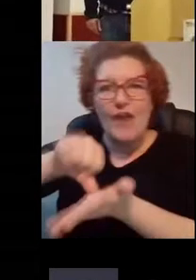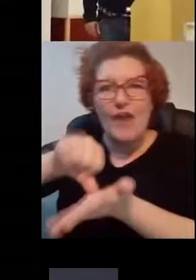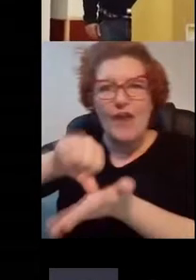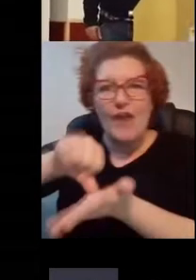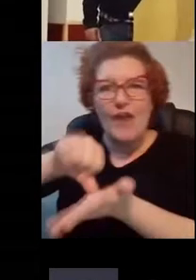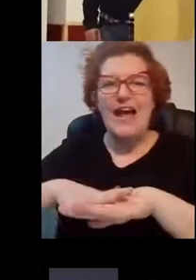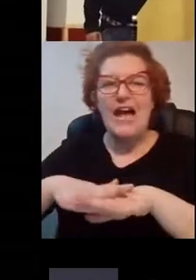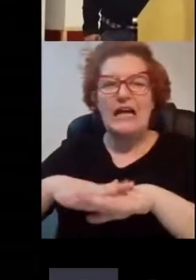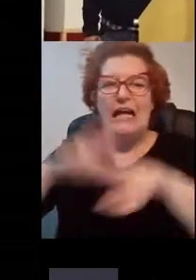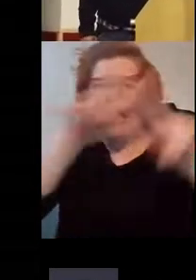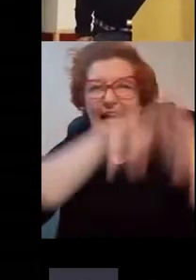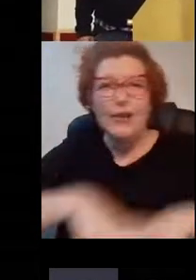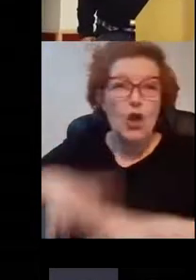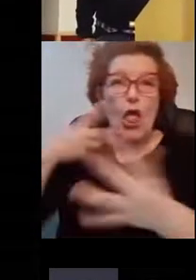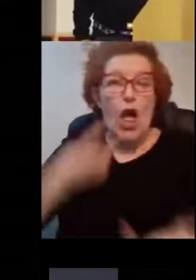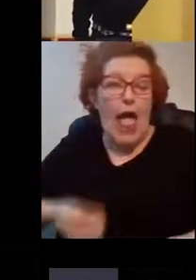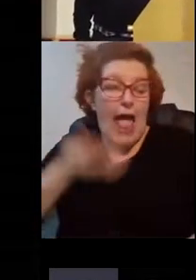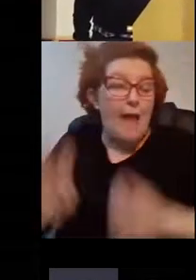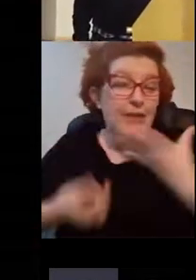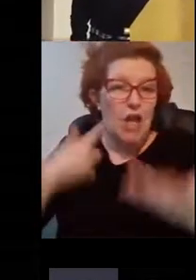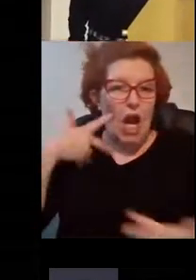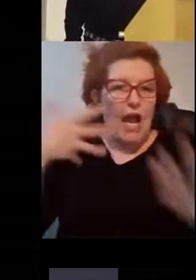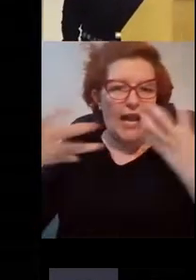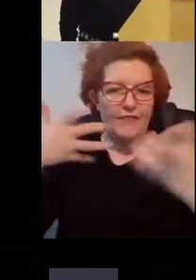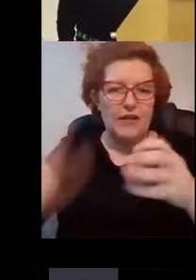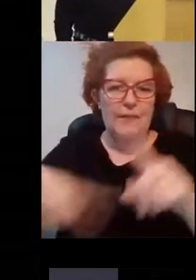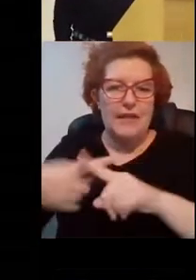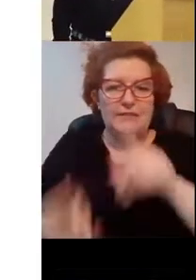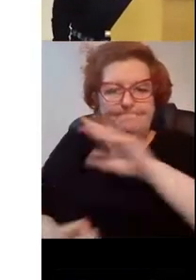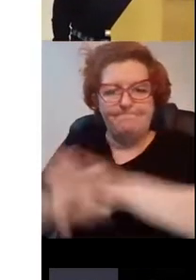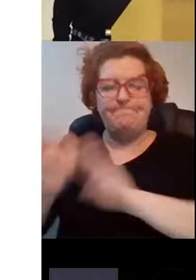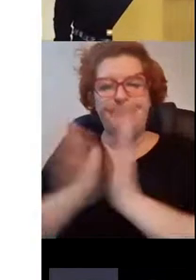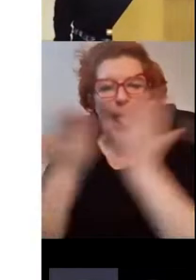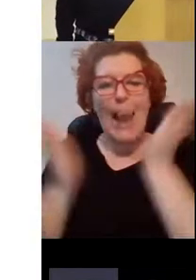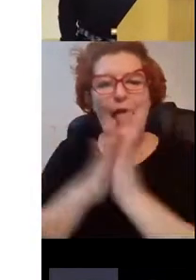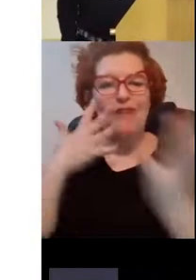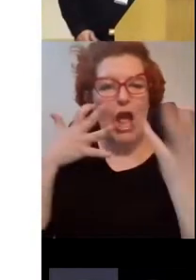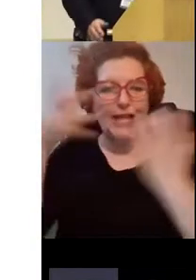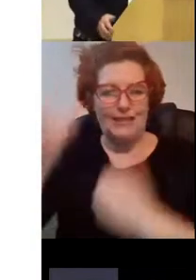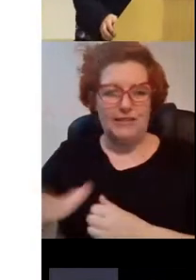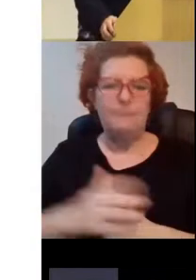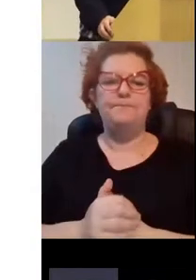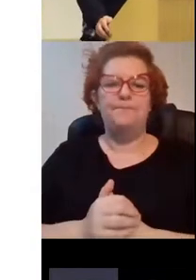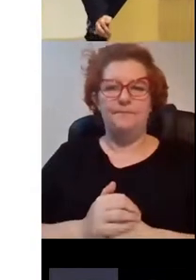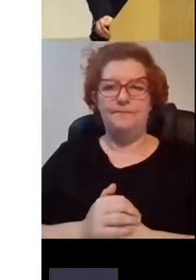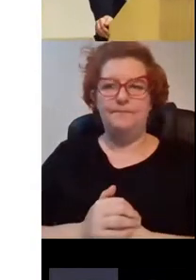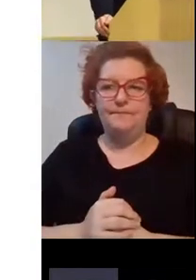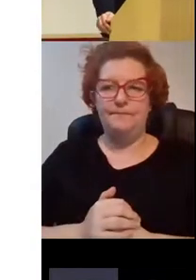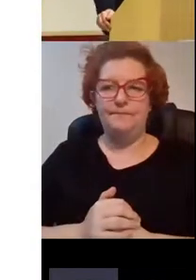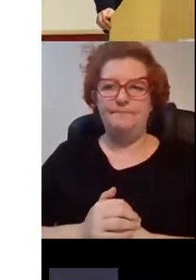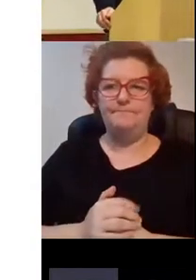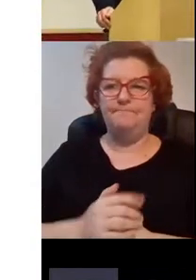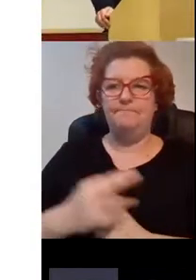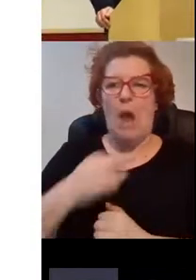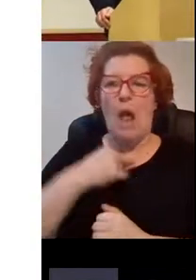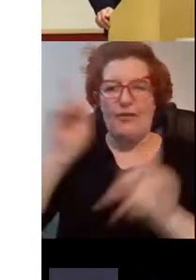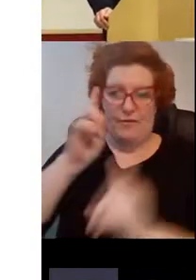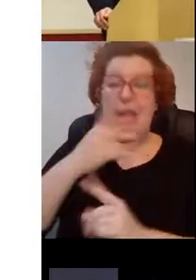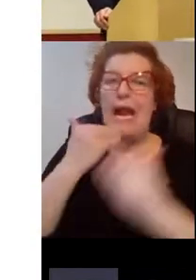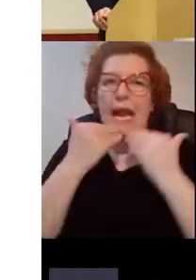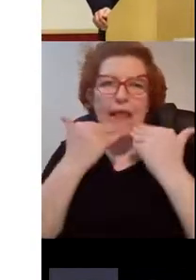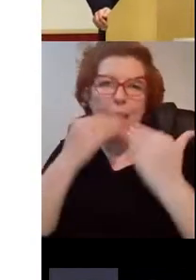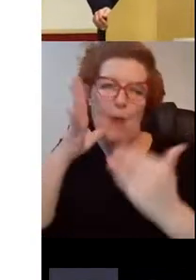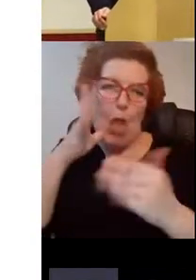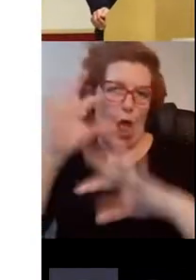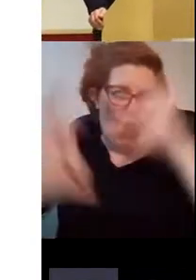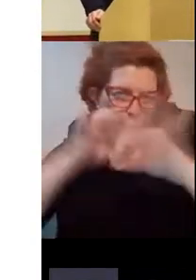expresión gráfica y la formalización de un libro de artista. Pues muchísimas gracias a todos por organizar este evento,